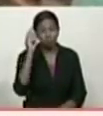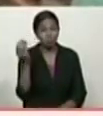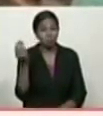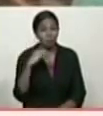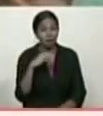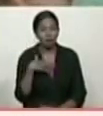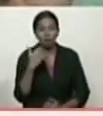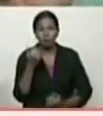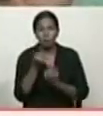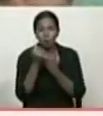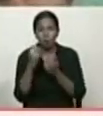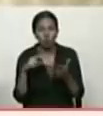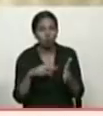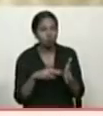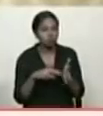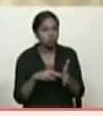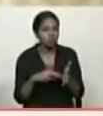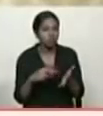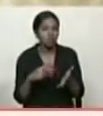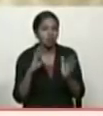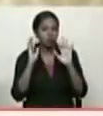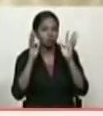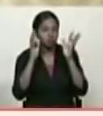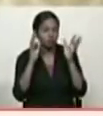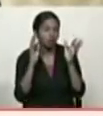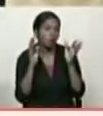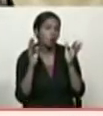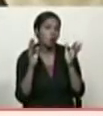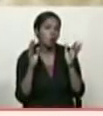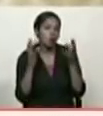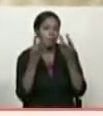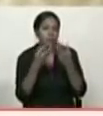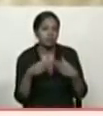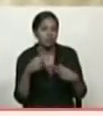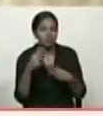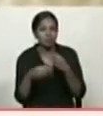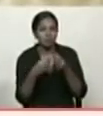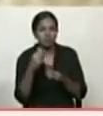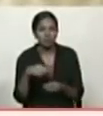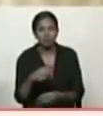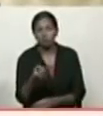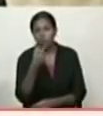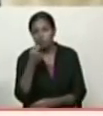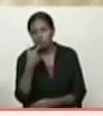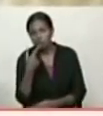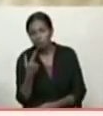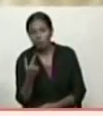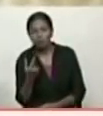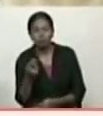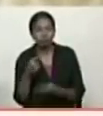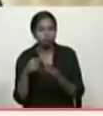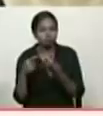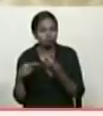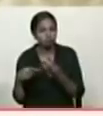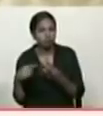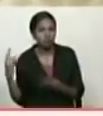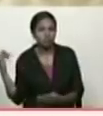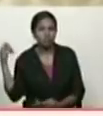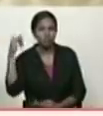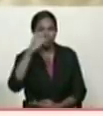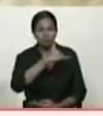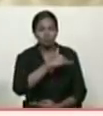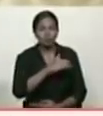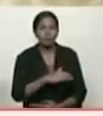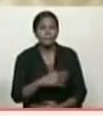cooperación, con Siria, el Consejo Empresarial Sirio-Venezolano que se creará, los medicamentos, las exportaciones, las líneas aéreas. Más